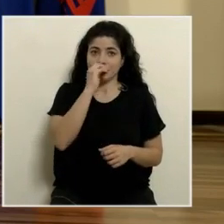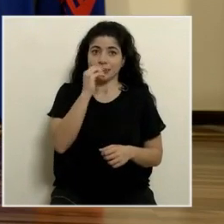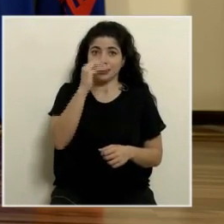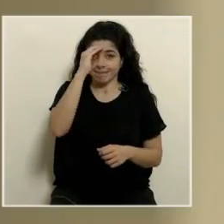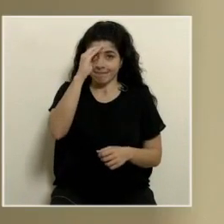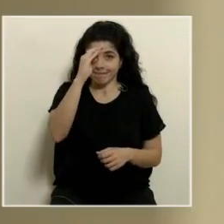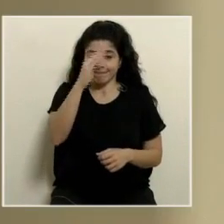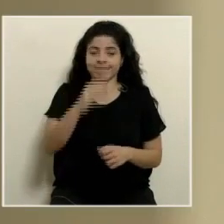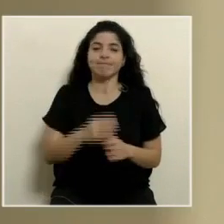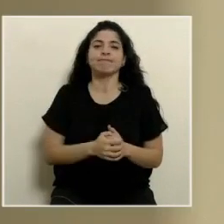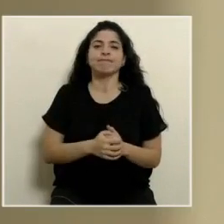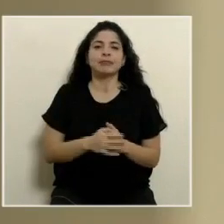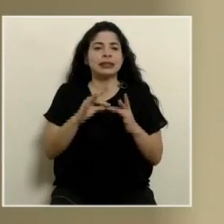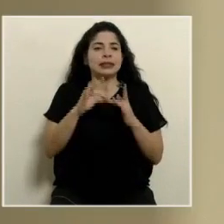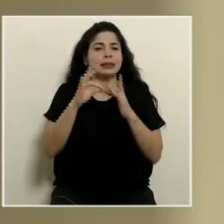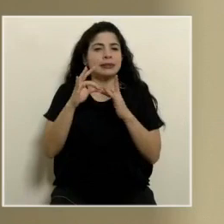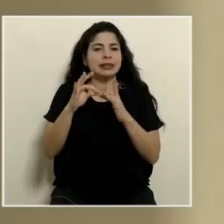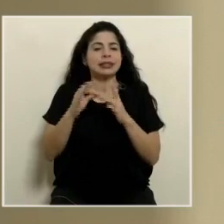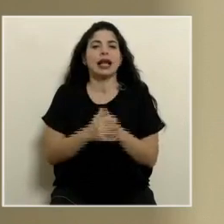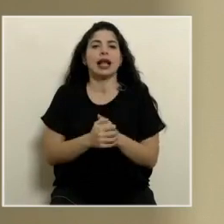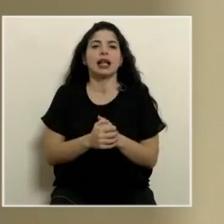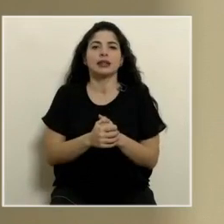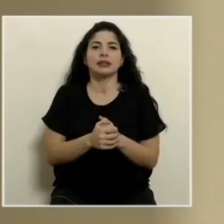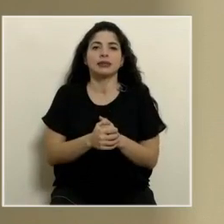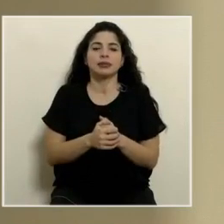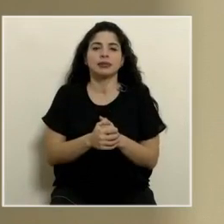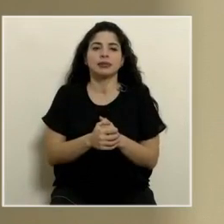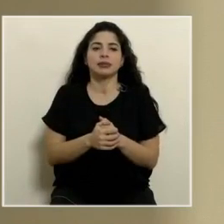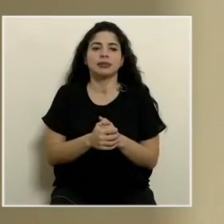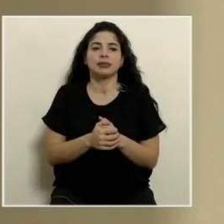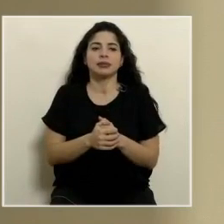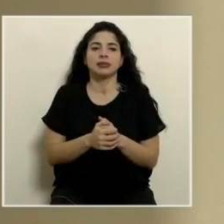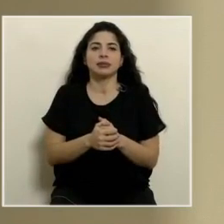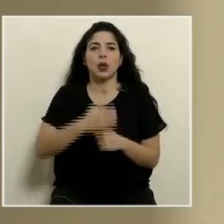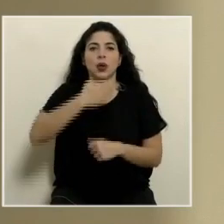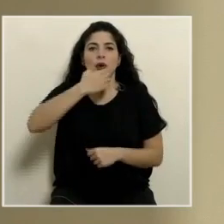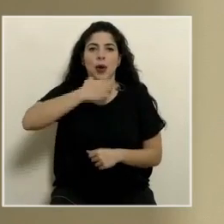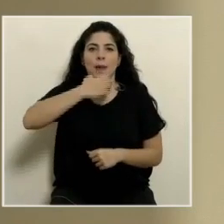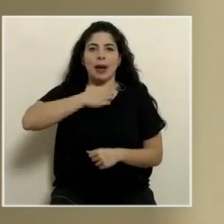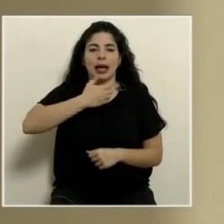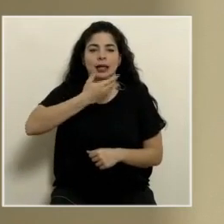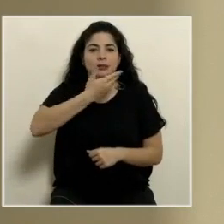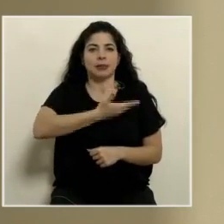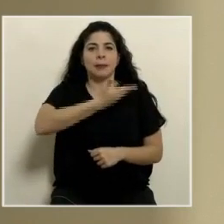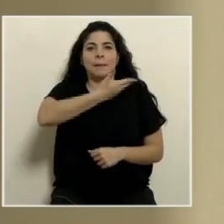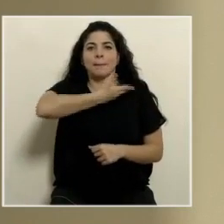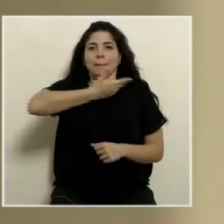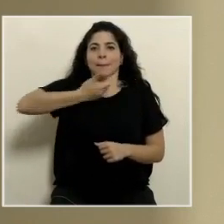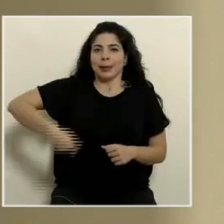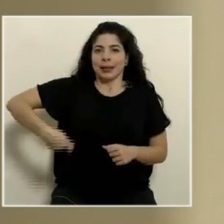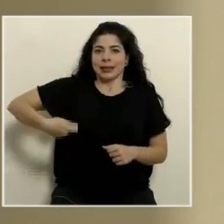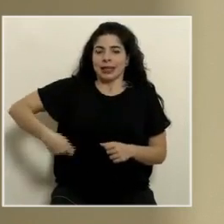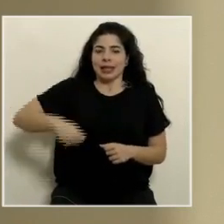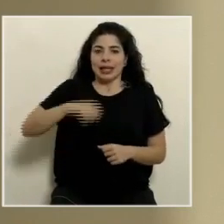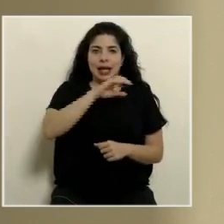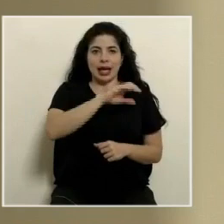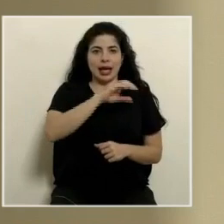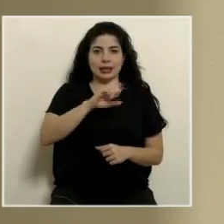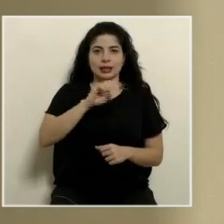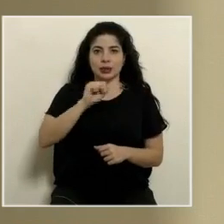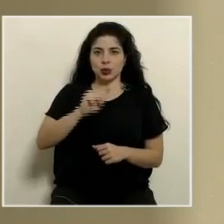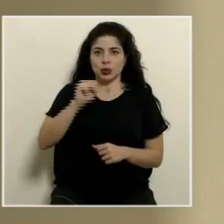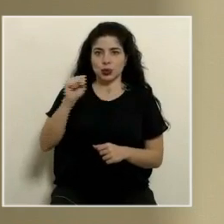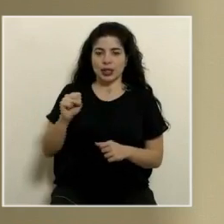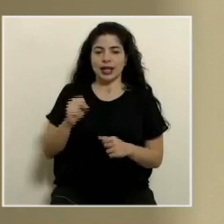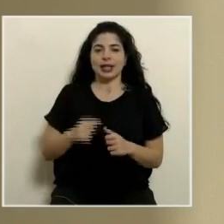Saludo muy especial a don Román Macaya, presidente ejecutivo de la Caja Costarricense de